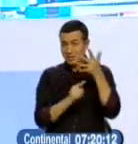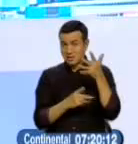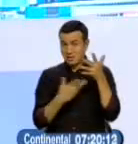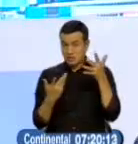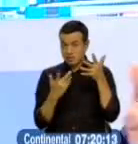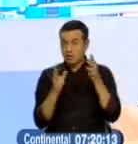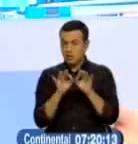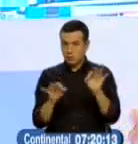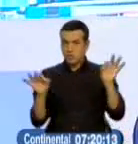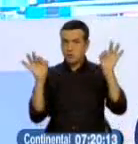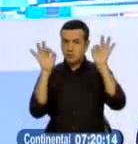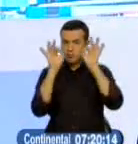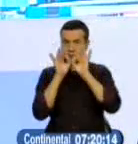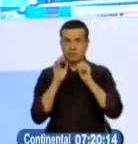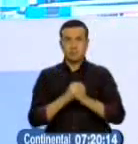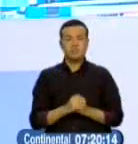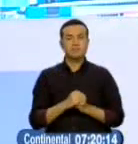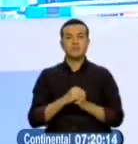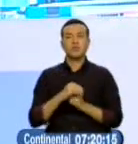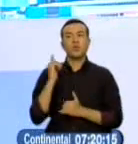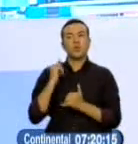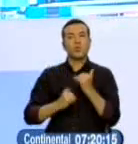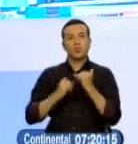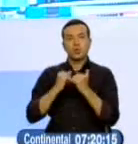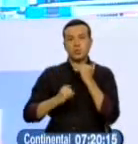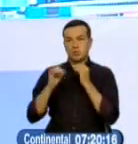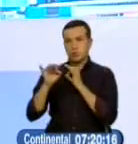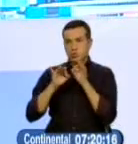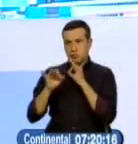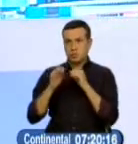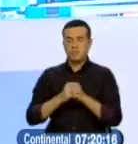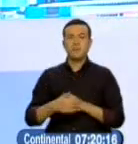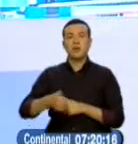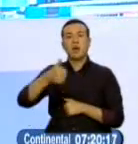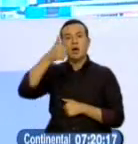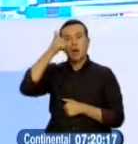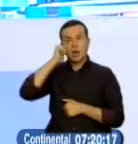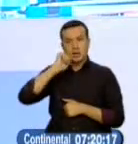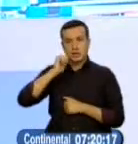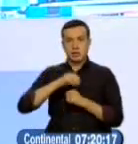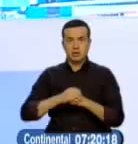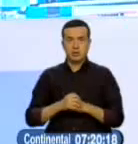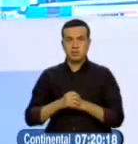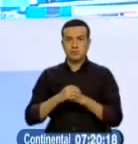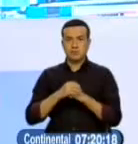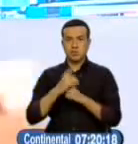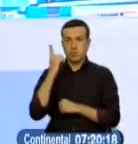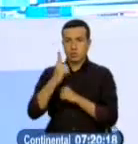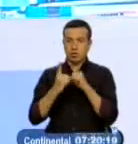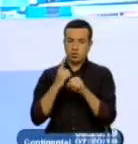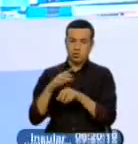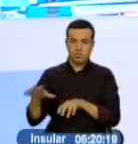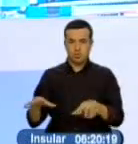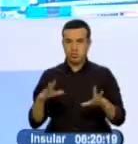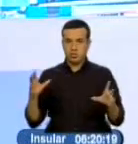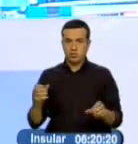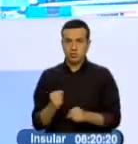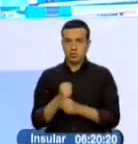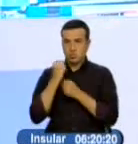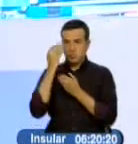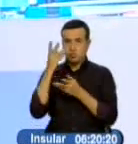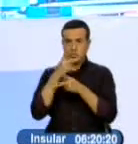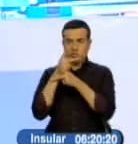es un concepto fundamental. Carlos, solo para cerrar esta parte, ayer en la rendición de cuentas del Consejo de Educación